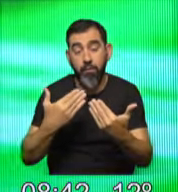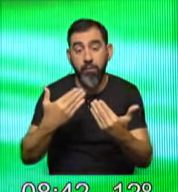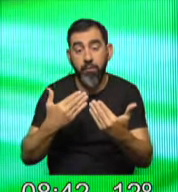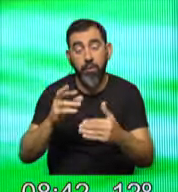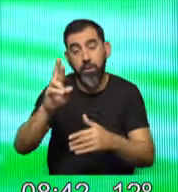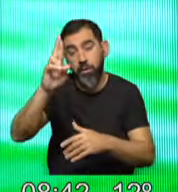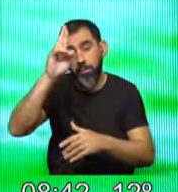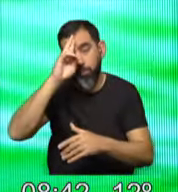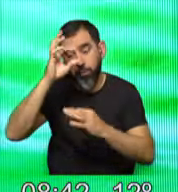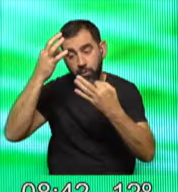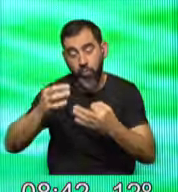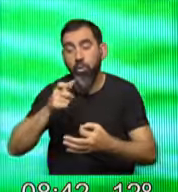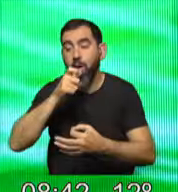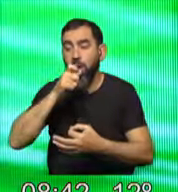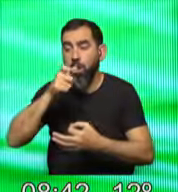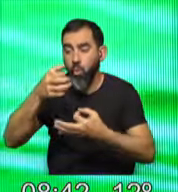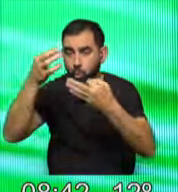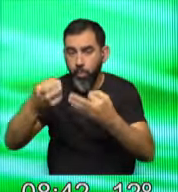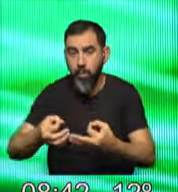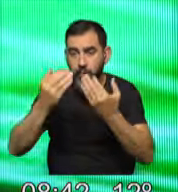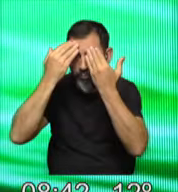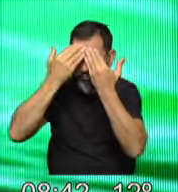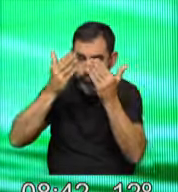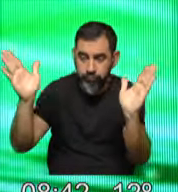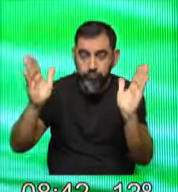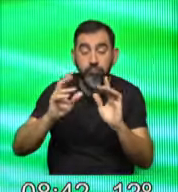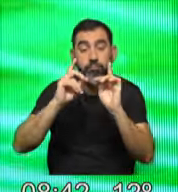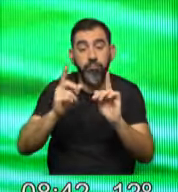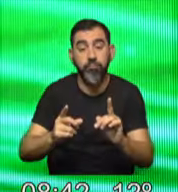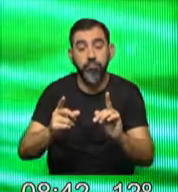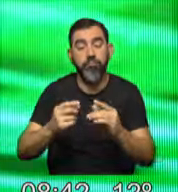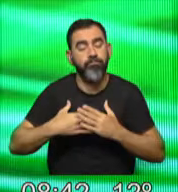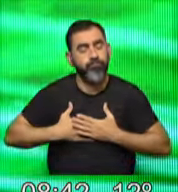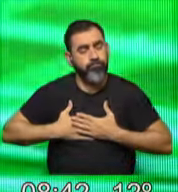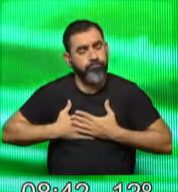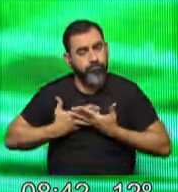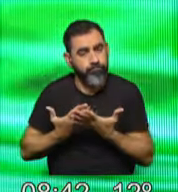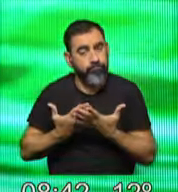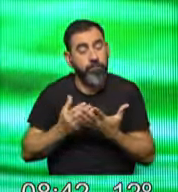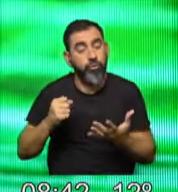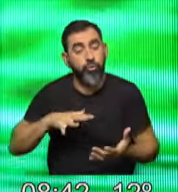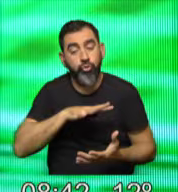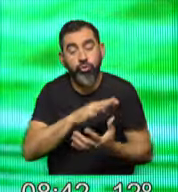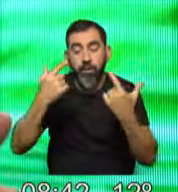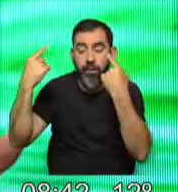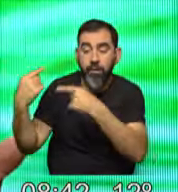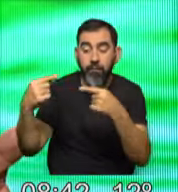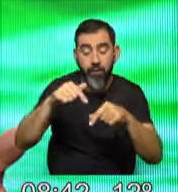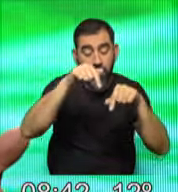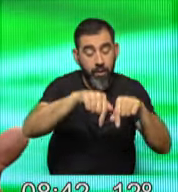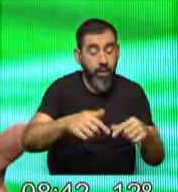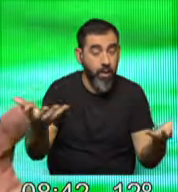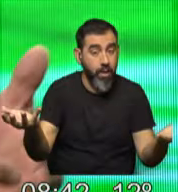respetuosa con fundamentos abriendo la cabeza y también poniendo la emoción de lo que implica querer una sociedad distinta a esta